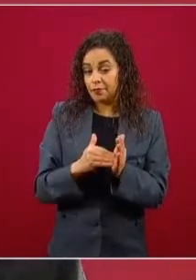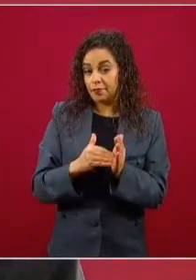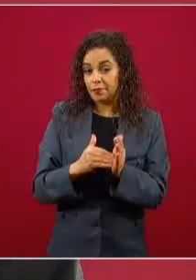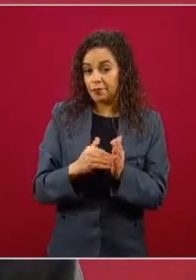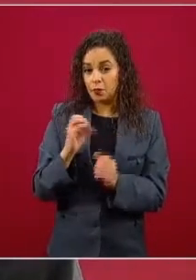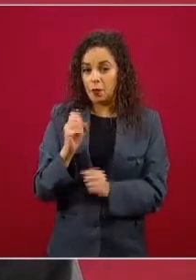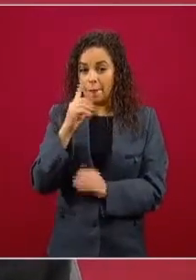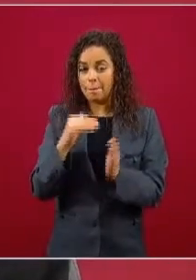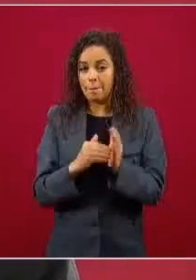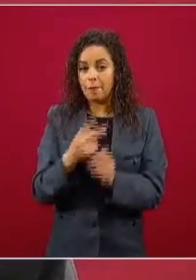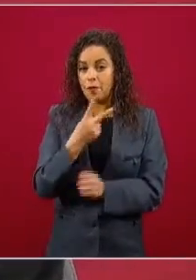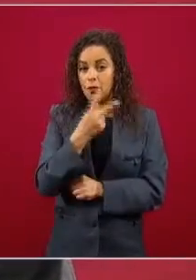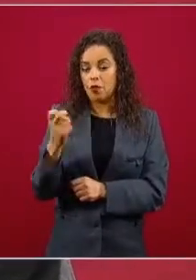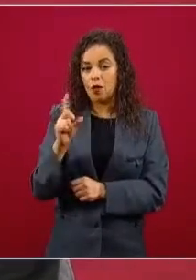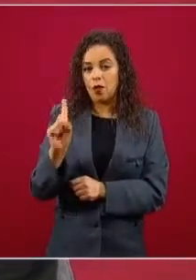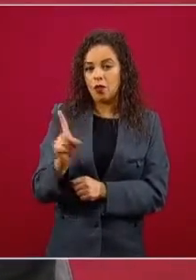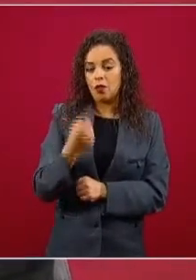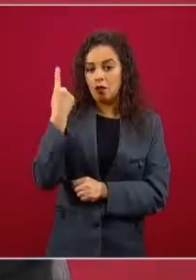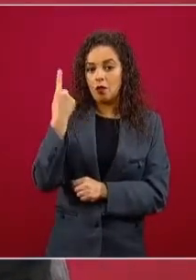$1,200 al mes